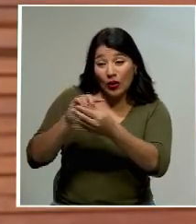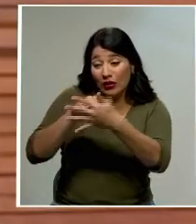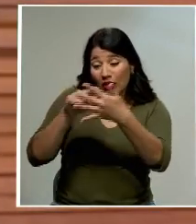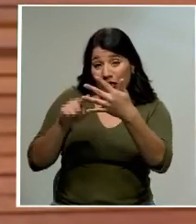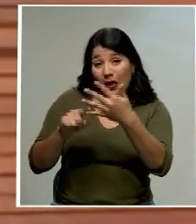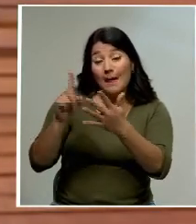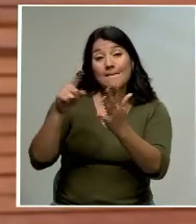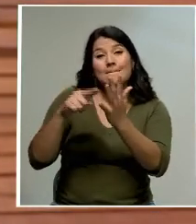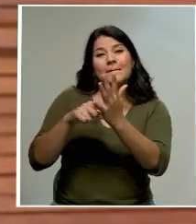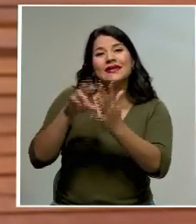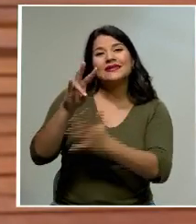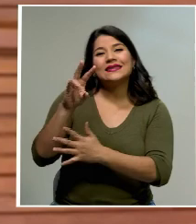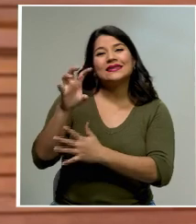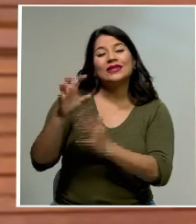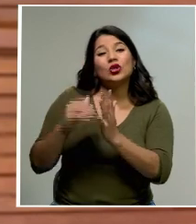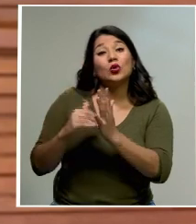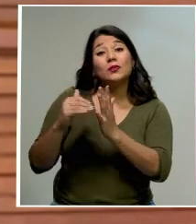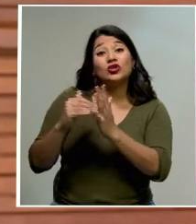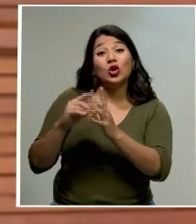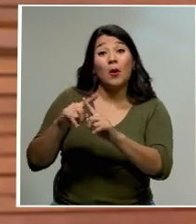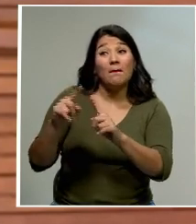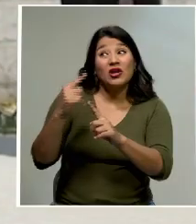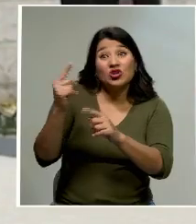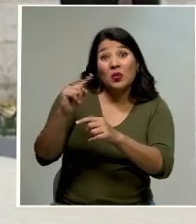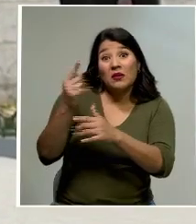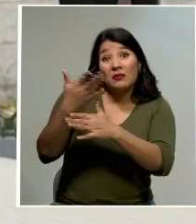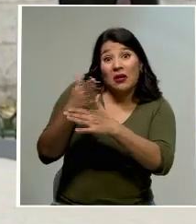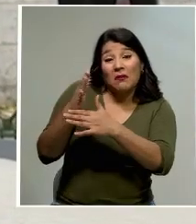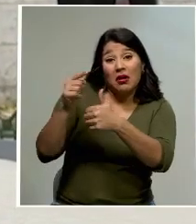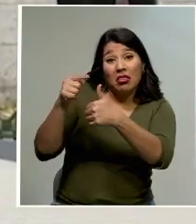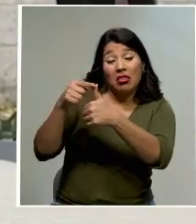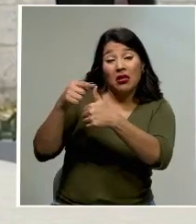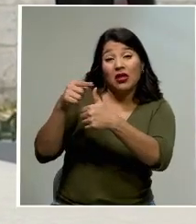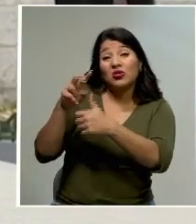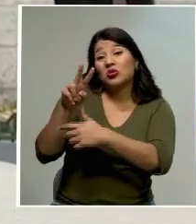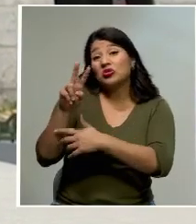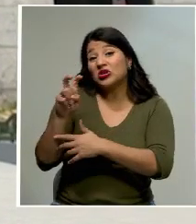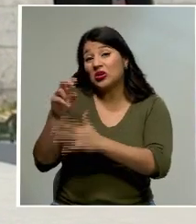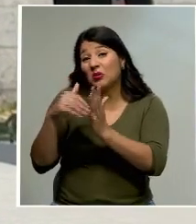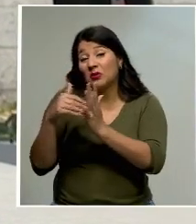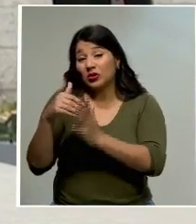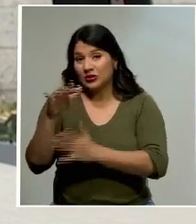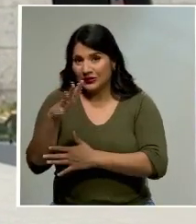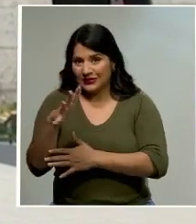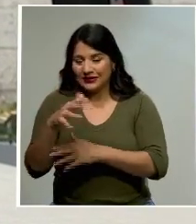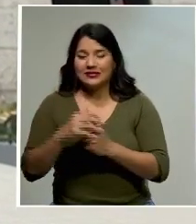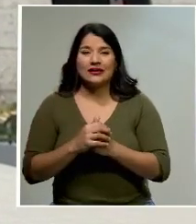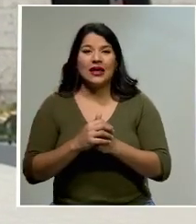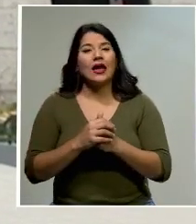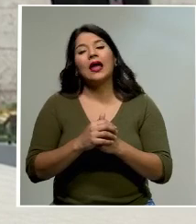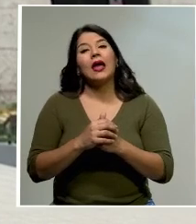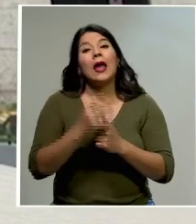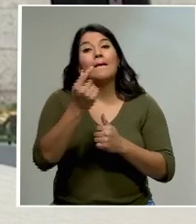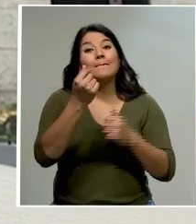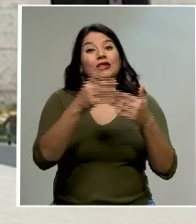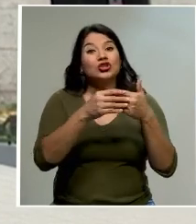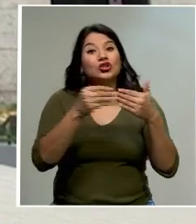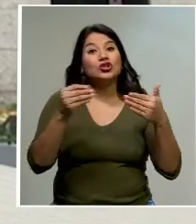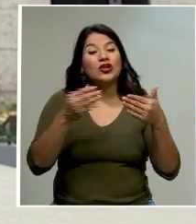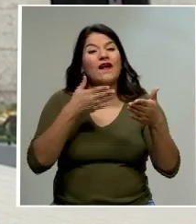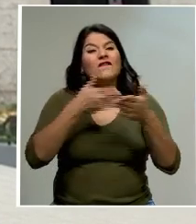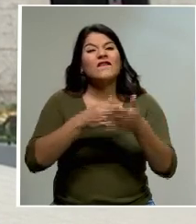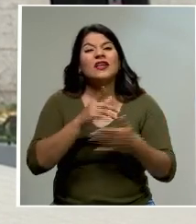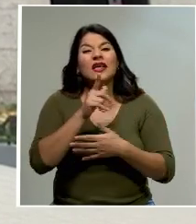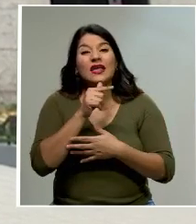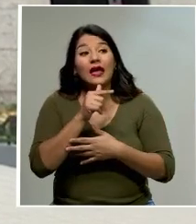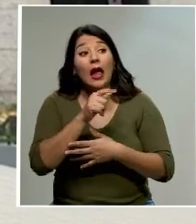se ha desembolsado un poco más de 300 millones. El aumento del tipo de cambio afecta directamente a quienes tienen créditos en dicha moneda